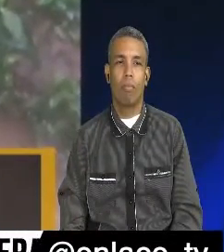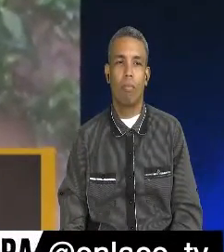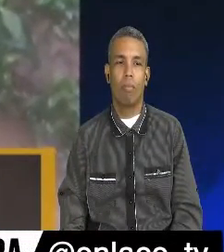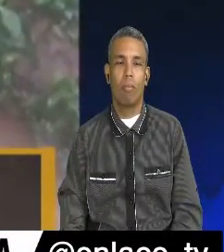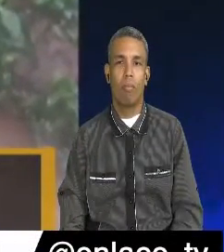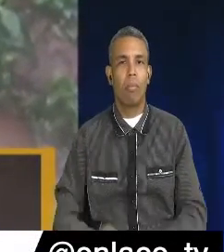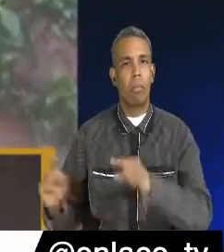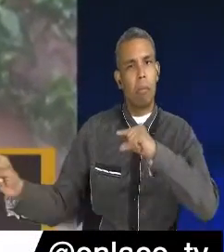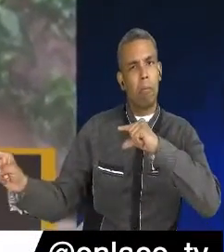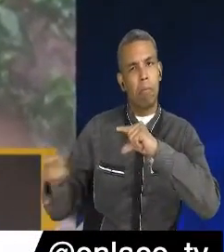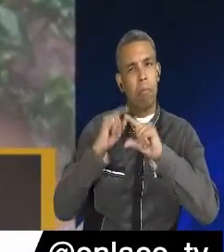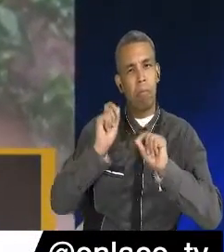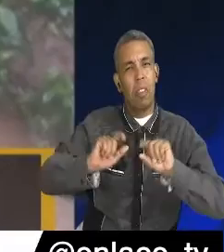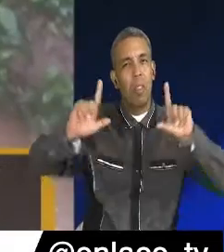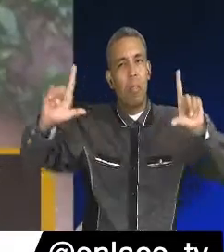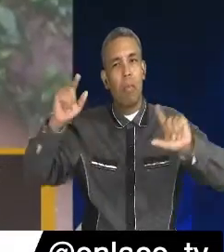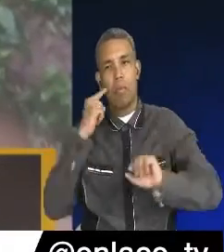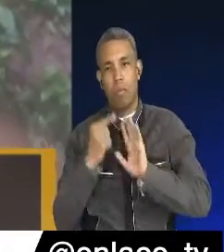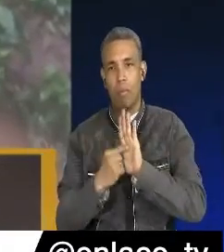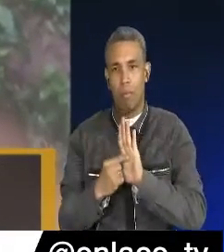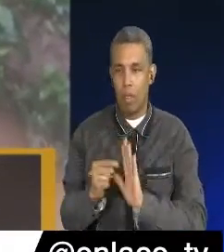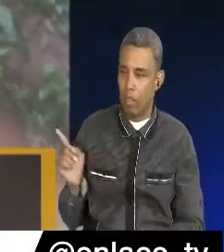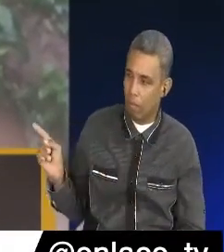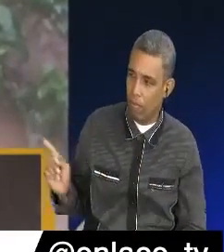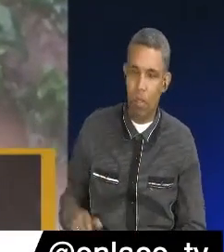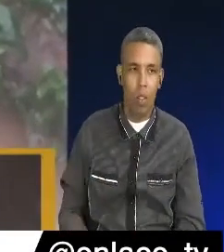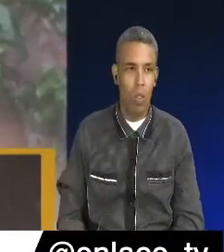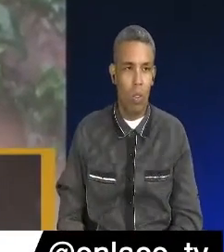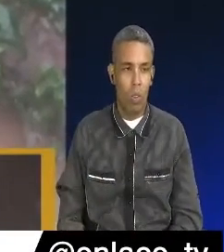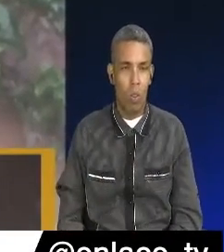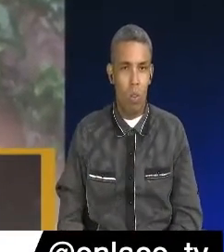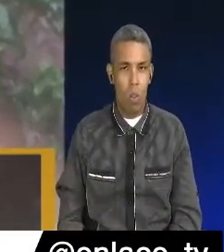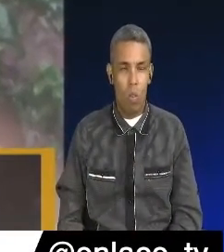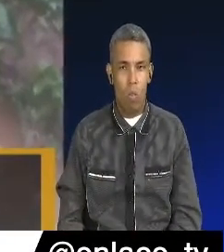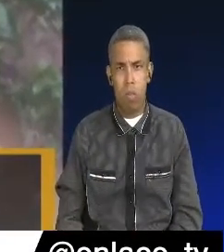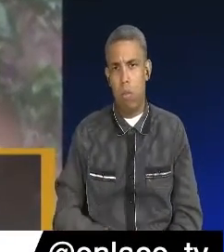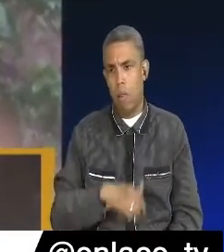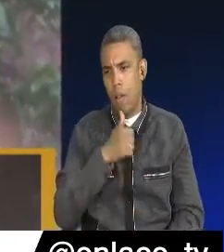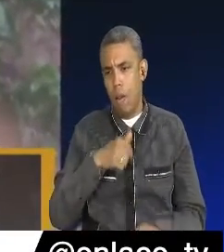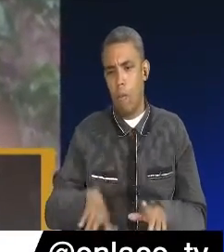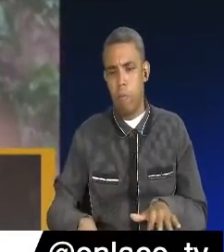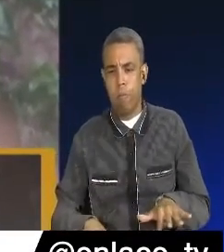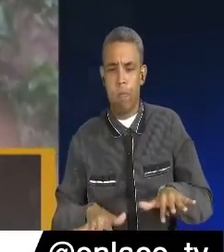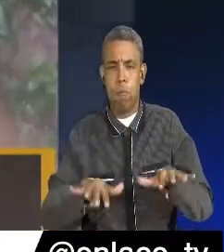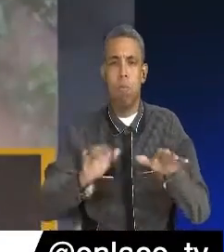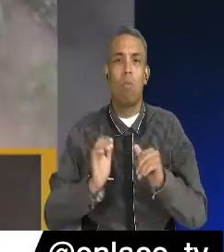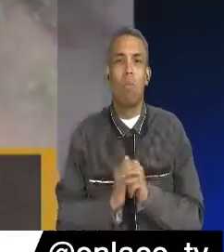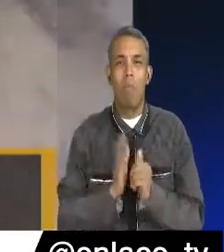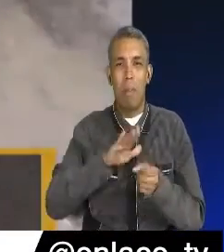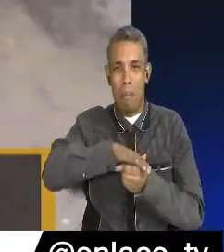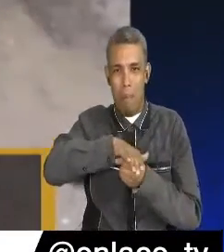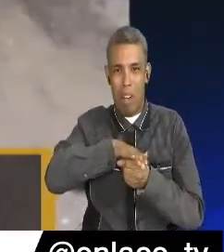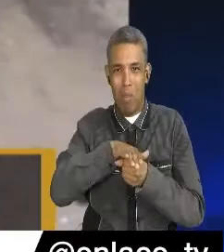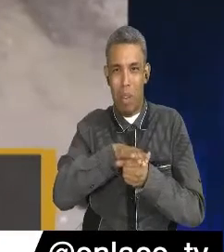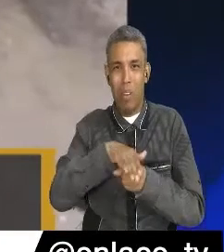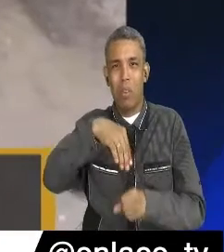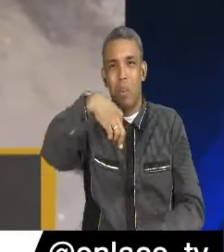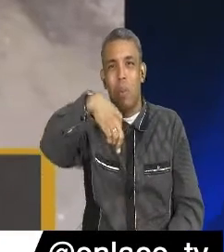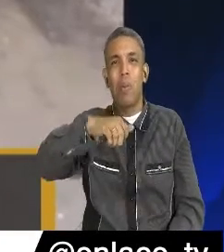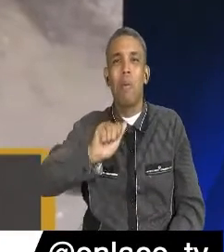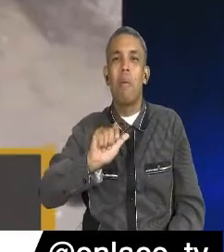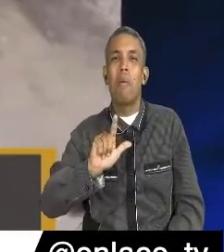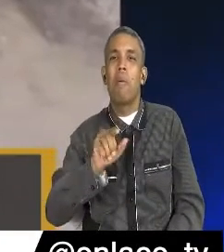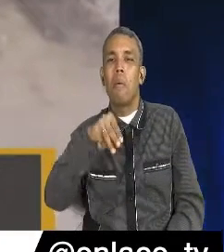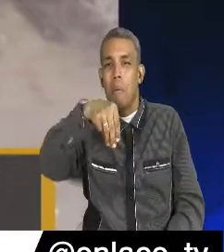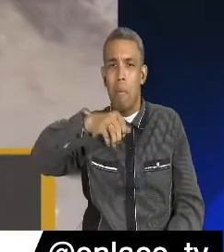Empezamos nuestro reportero ciudadano con estas imágenes. Corresponden a las inundaciones en los patios de algunas viviendas del barrio El Palmar. La comunidad denuncia